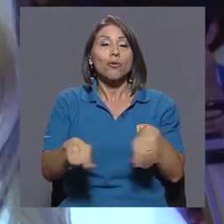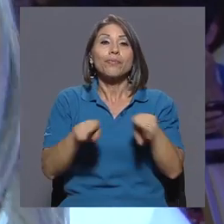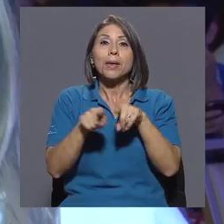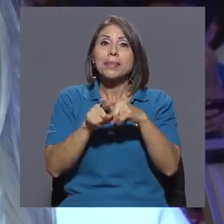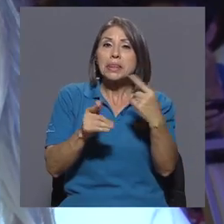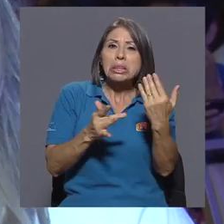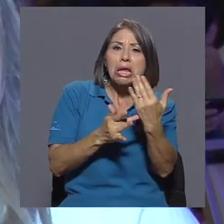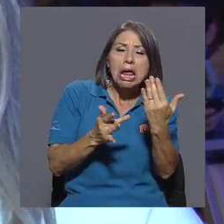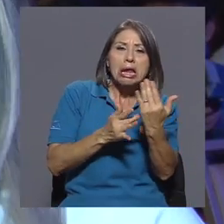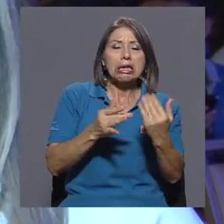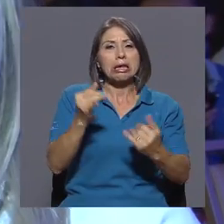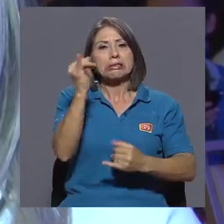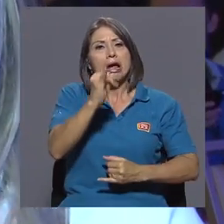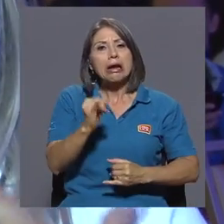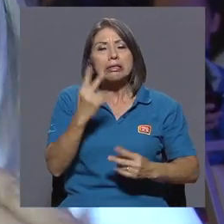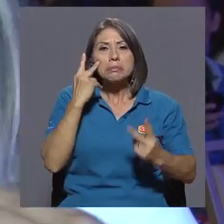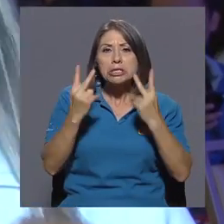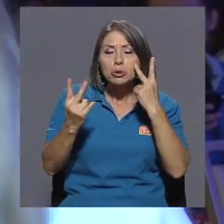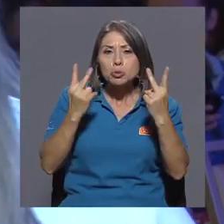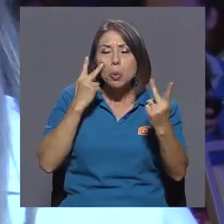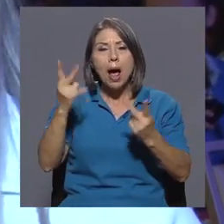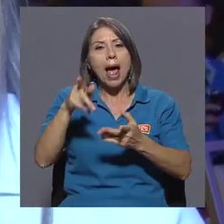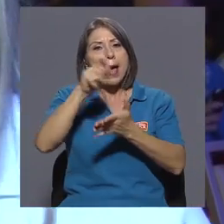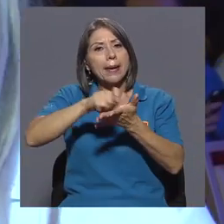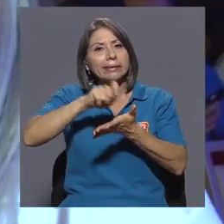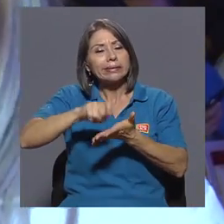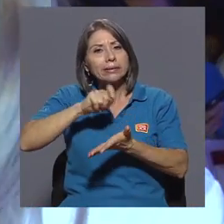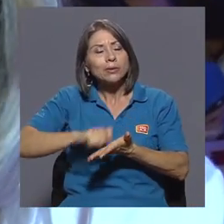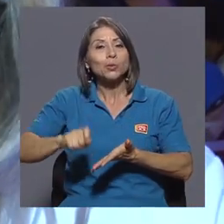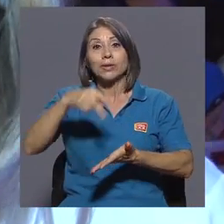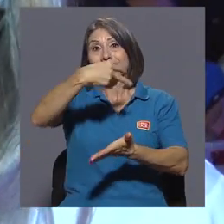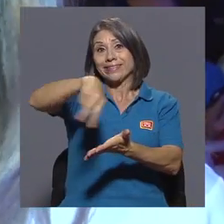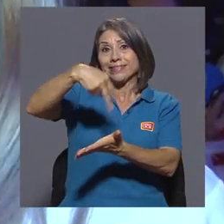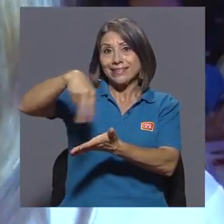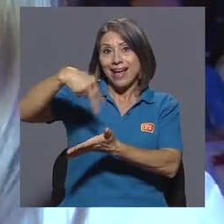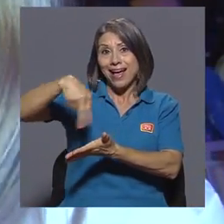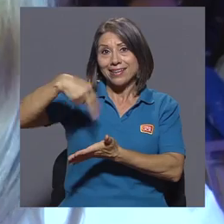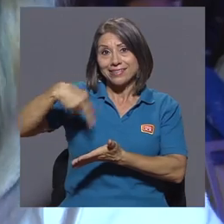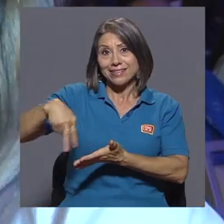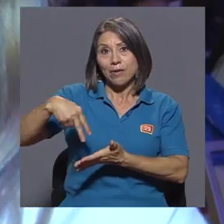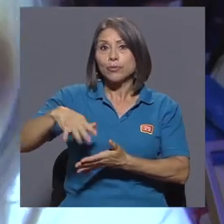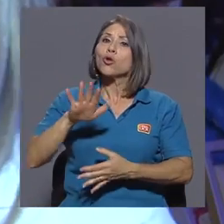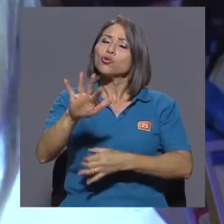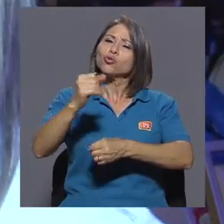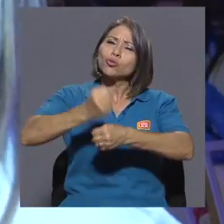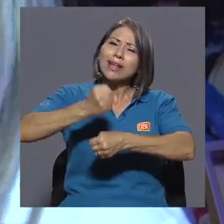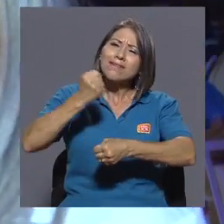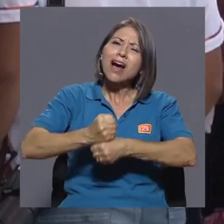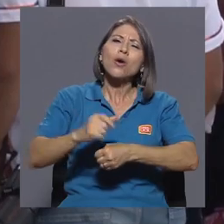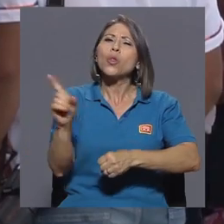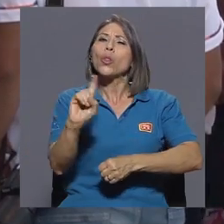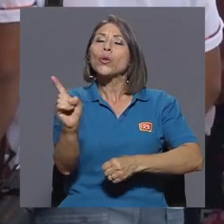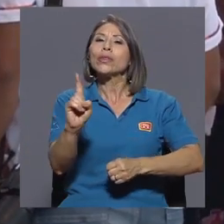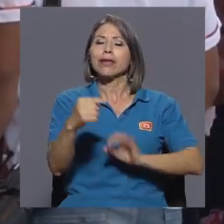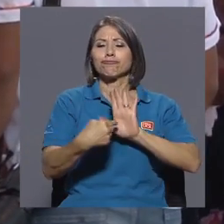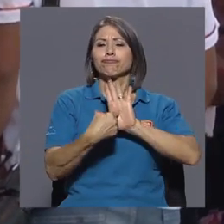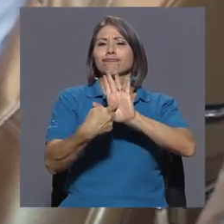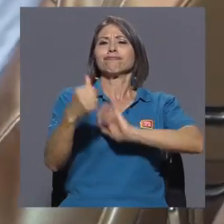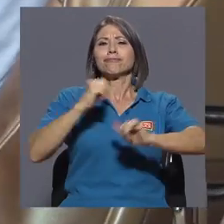artes visuales, en literatura, en danza sobre todo, porque el trabajo de ellos es en el escenario, en el